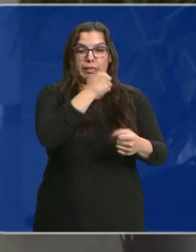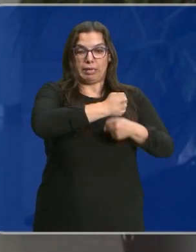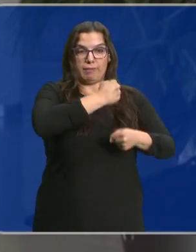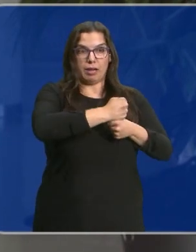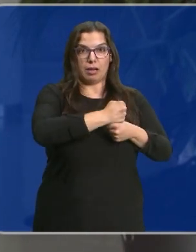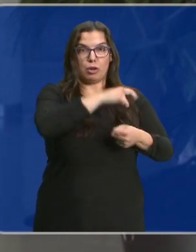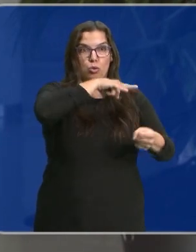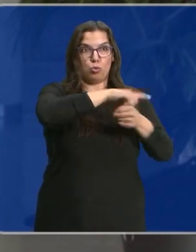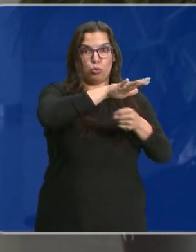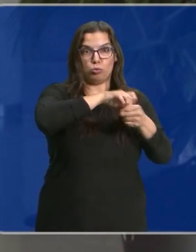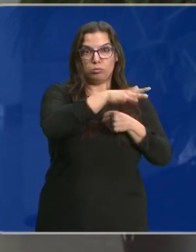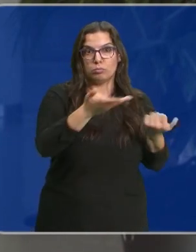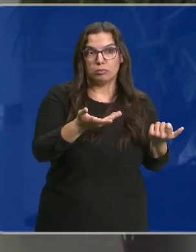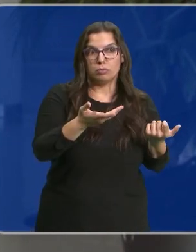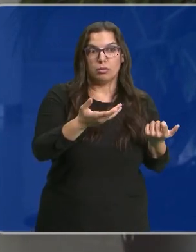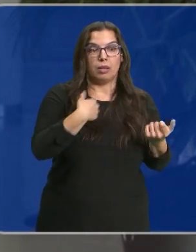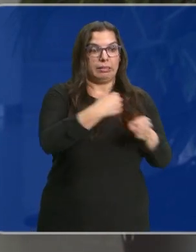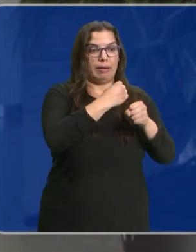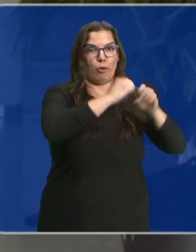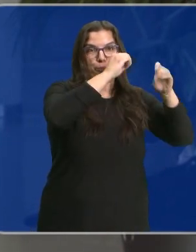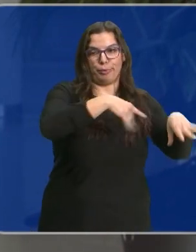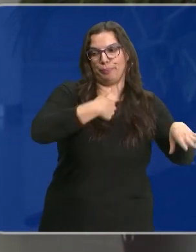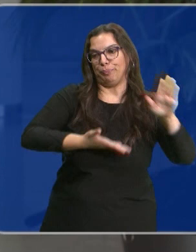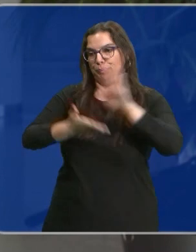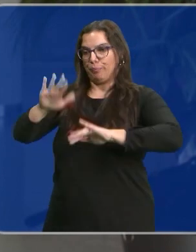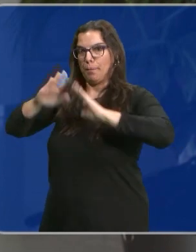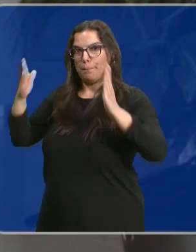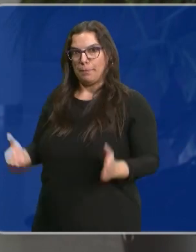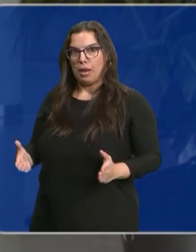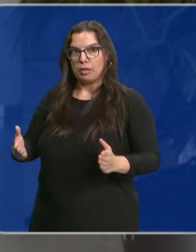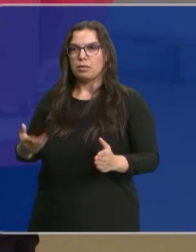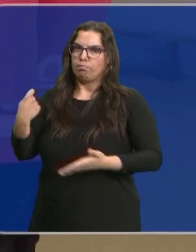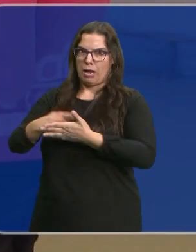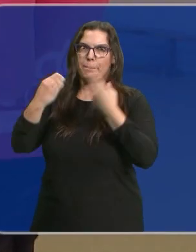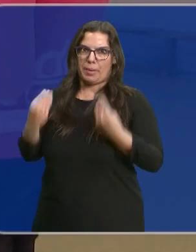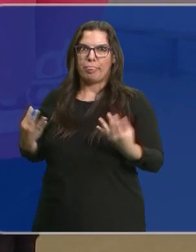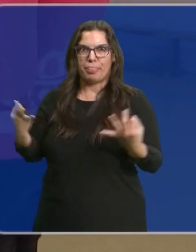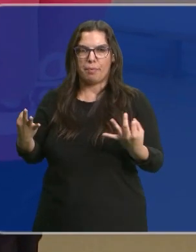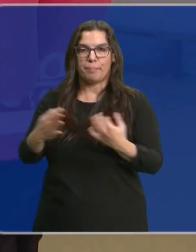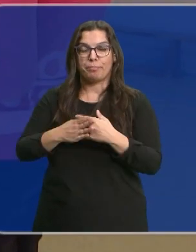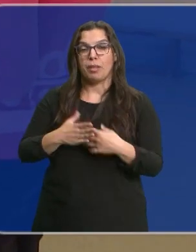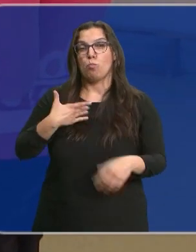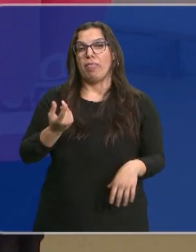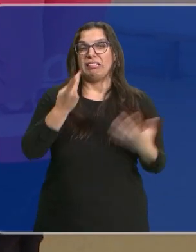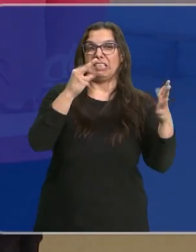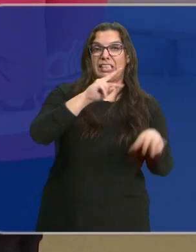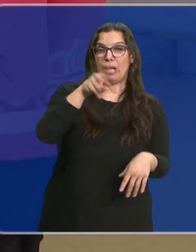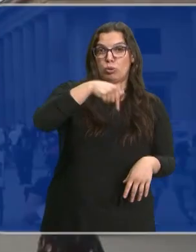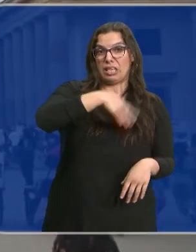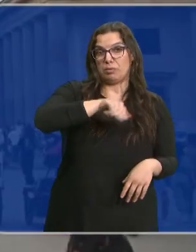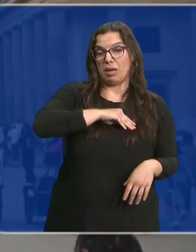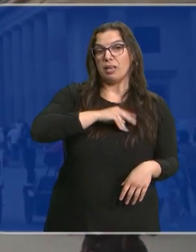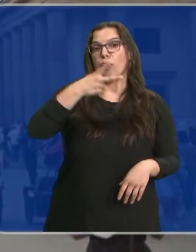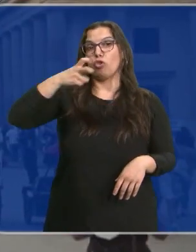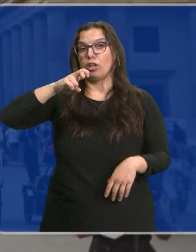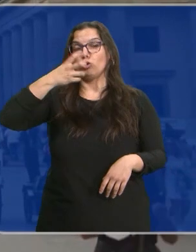de lunes a viernes, que tiene que salir de su puesto de trabajo y por lo tanto tiene que estar muy bien remunerado. La cuantía oscila entre los 70 euros de España,